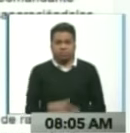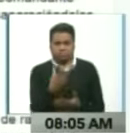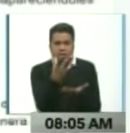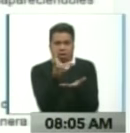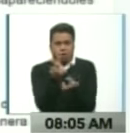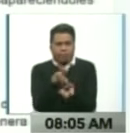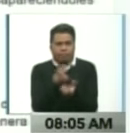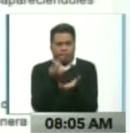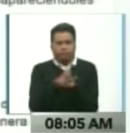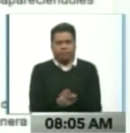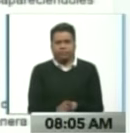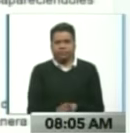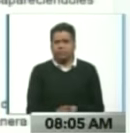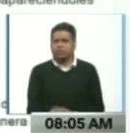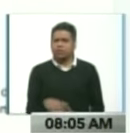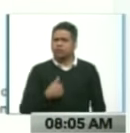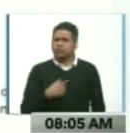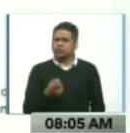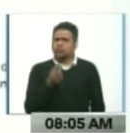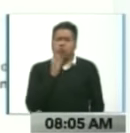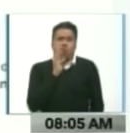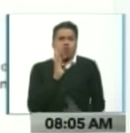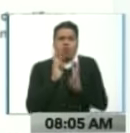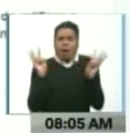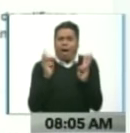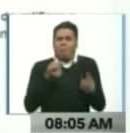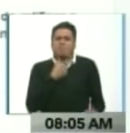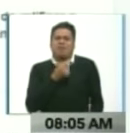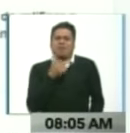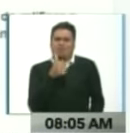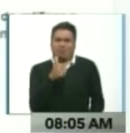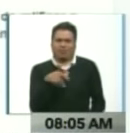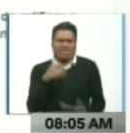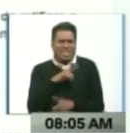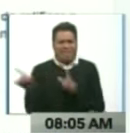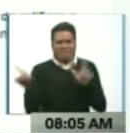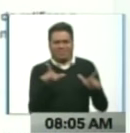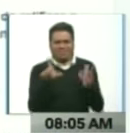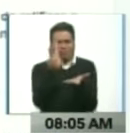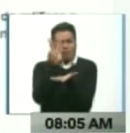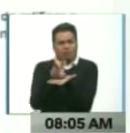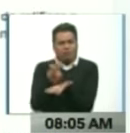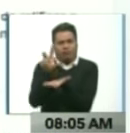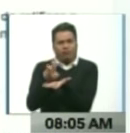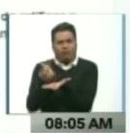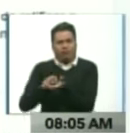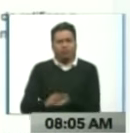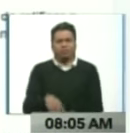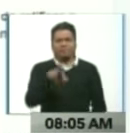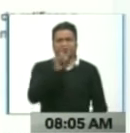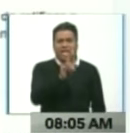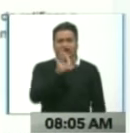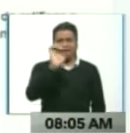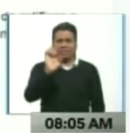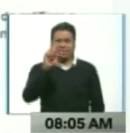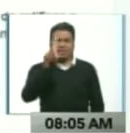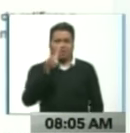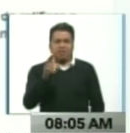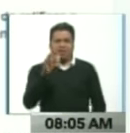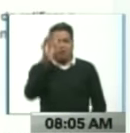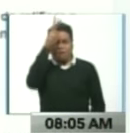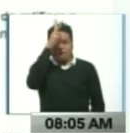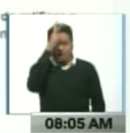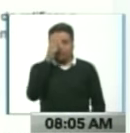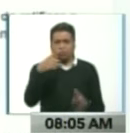lo descargué el juego y es súper, me encanta, sigan así. Otra persona nos dice, RNC Falcón, ¿será posible crear la